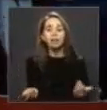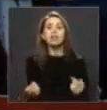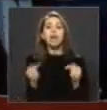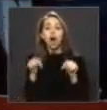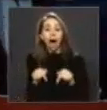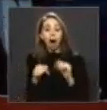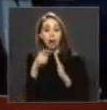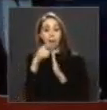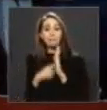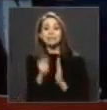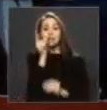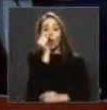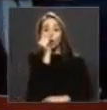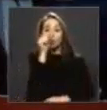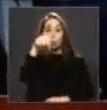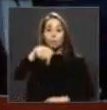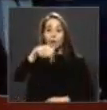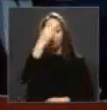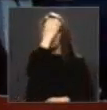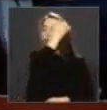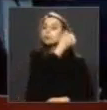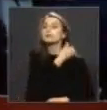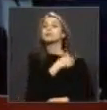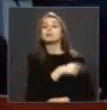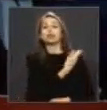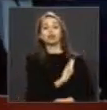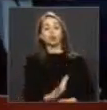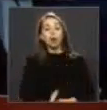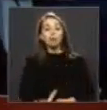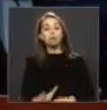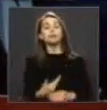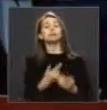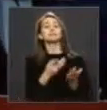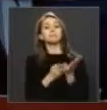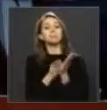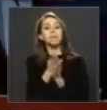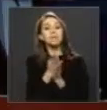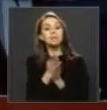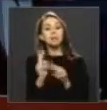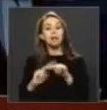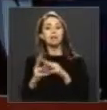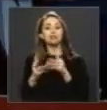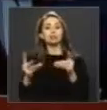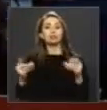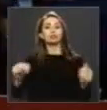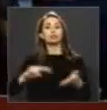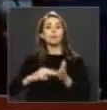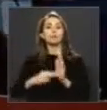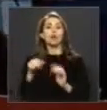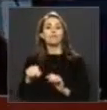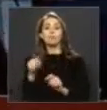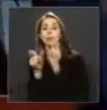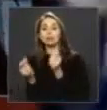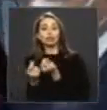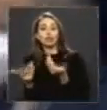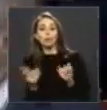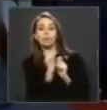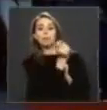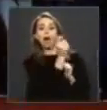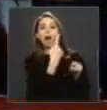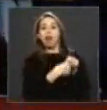octubre, comienza entonces a resolver el problema a través de una